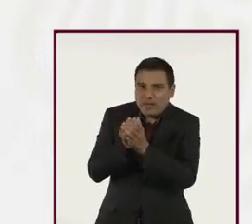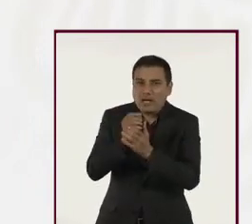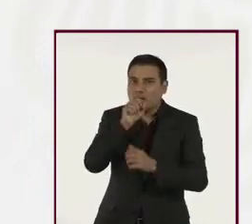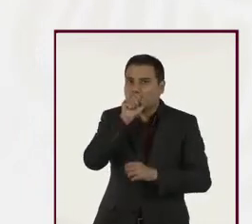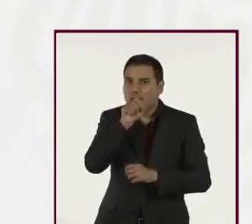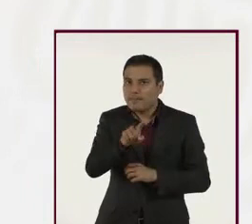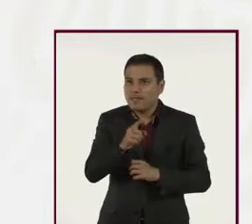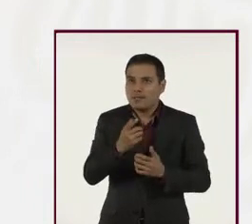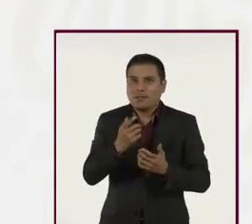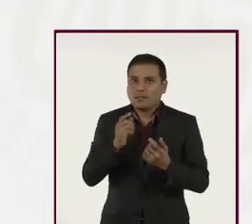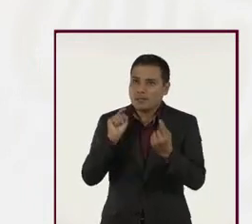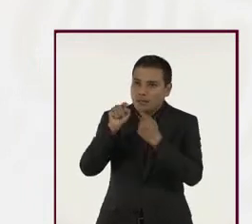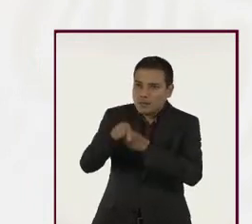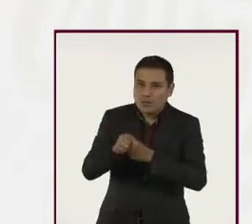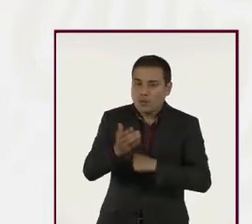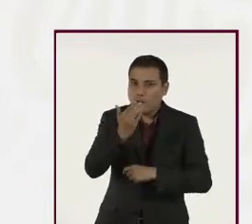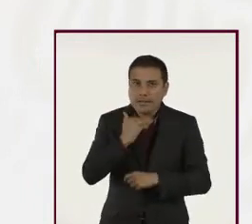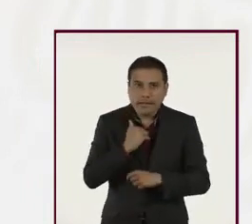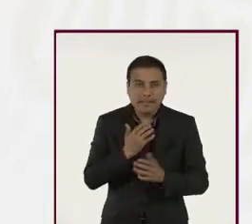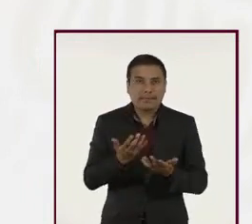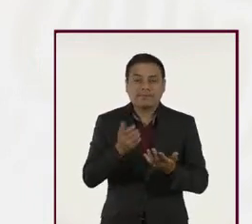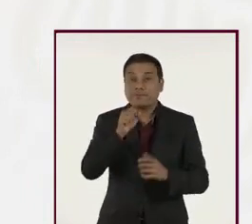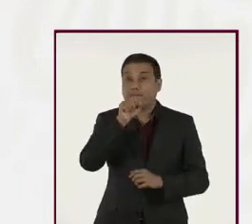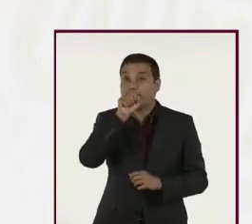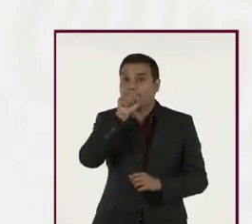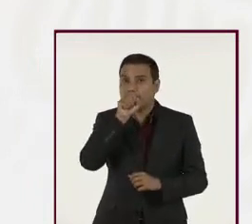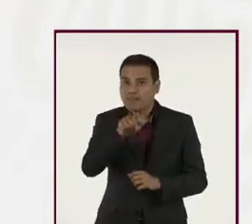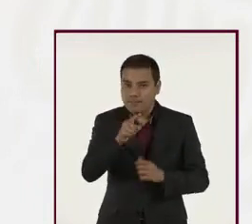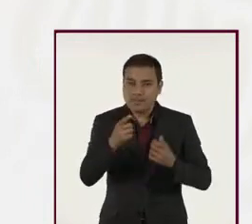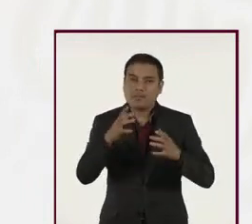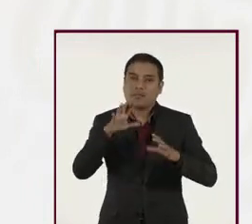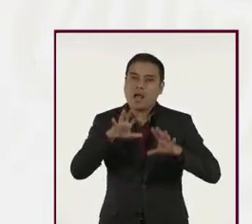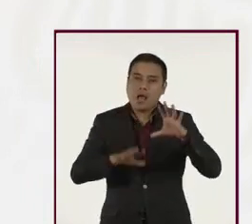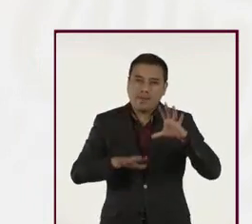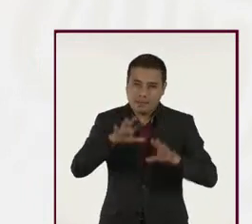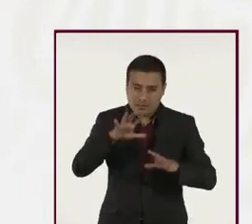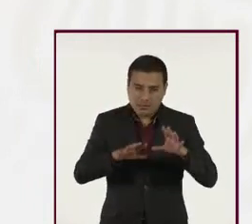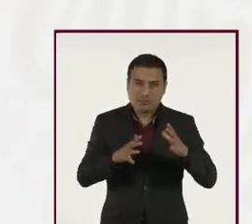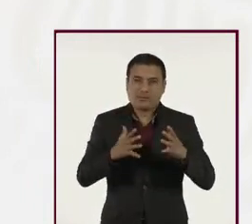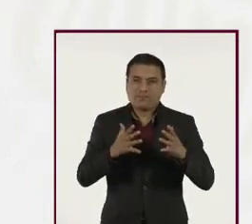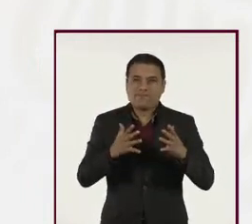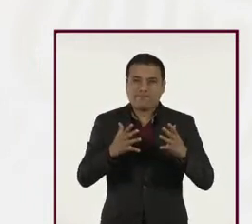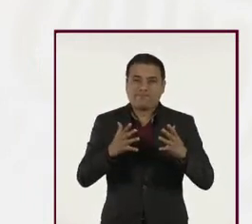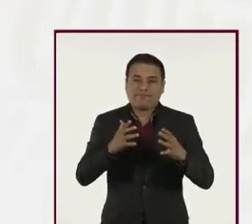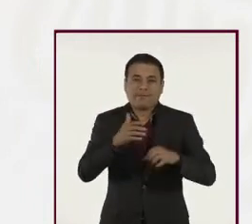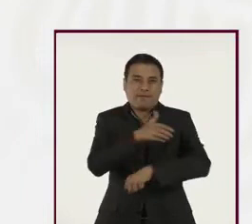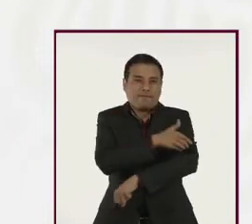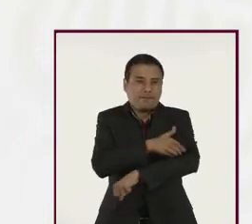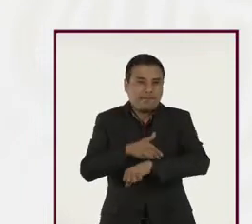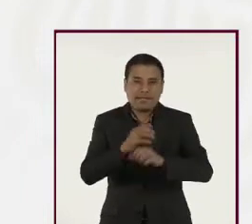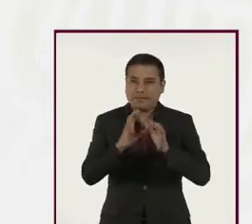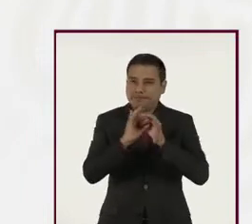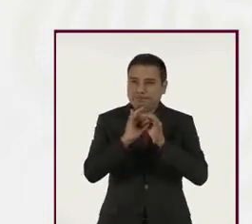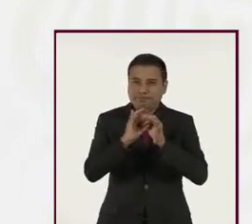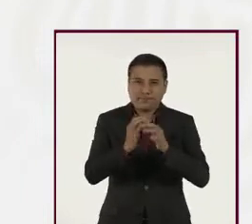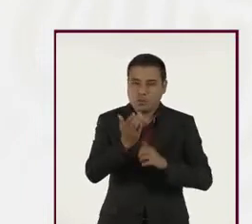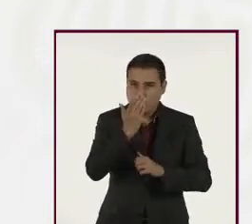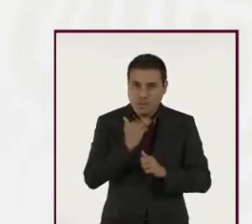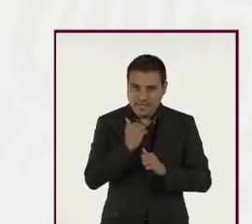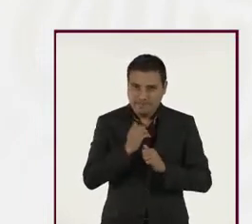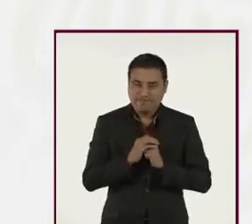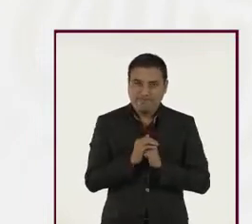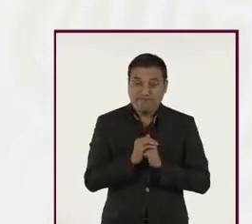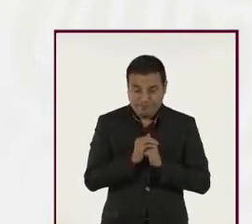de impulsividad y también relaciones interpersonales inestables. Y dentro de los factores de riesgo sociales, los que se